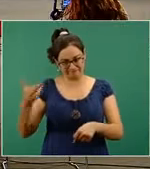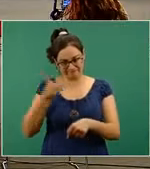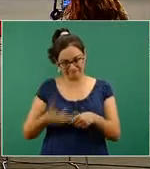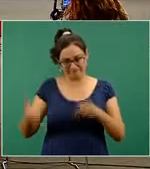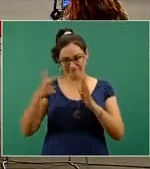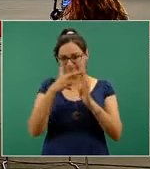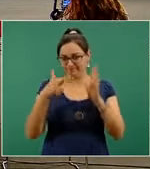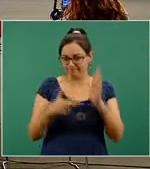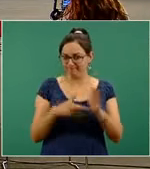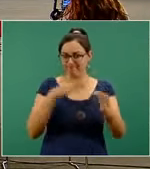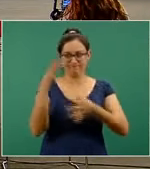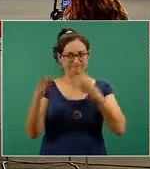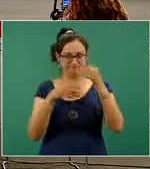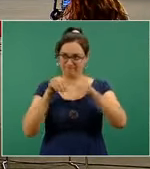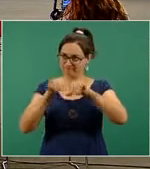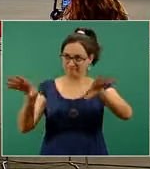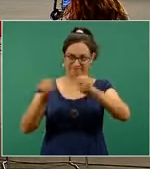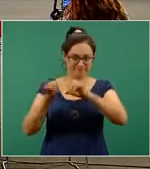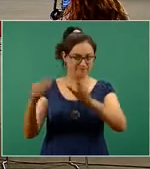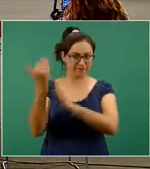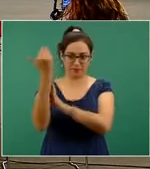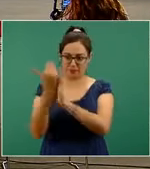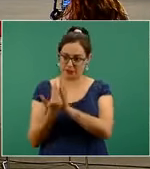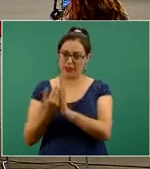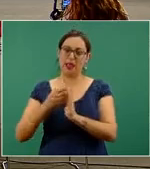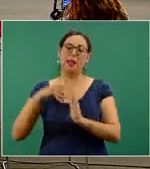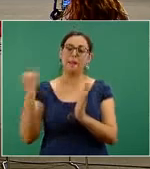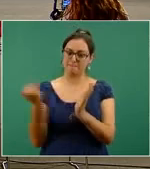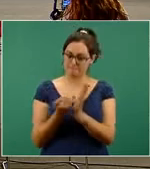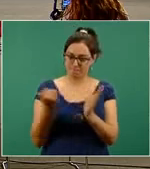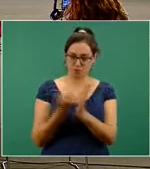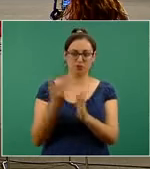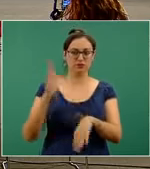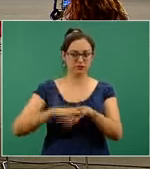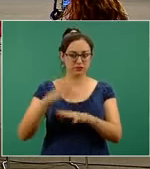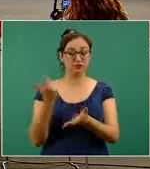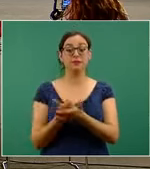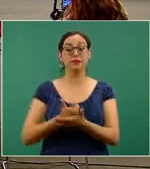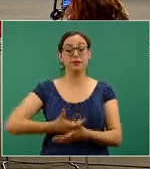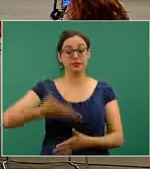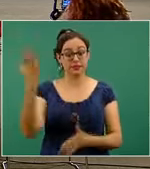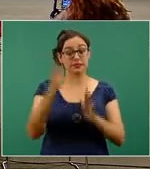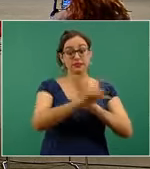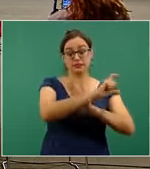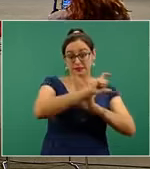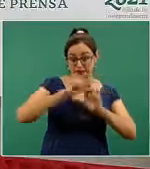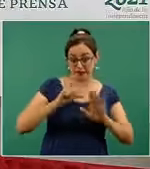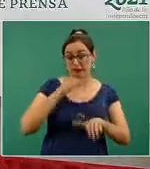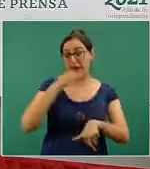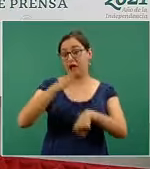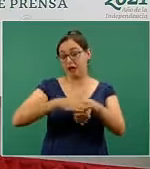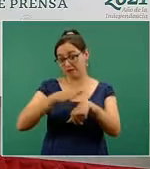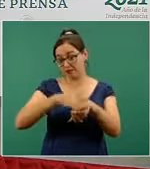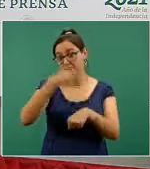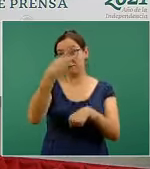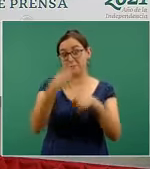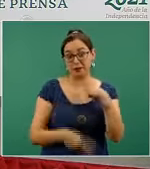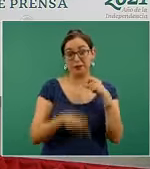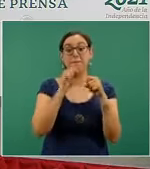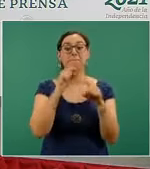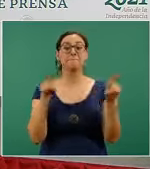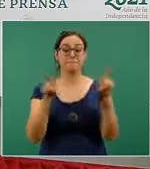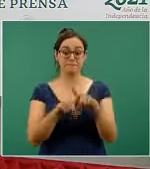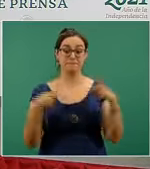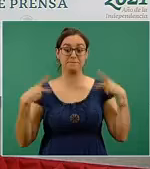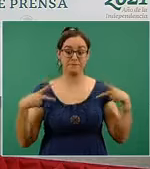de la publicidad, de impuestos, etiquetado, y también capacitación del personal que brinda atención para darla de la